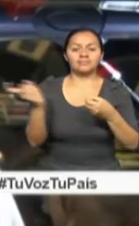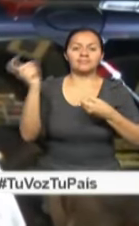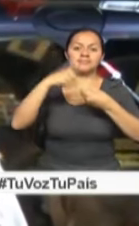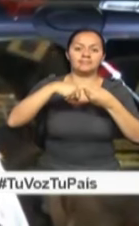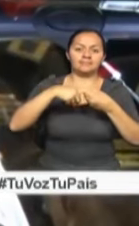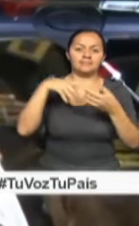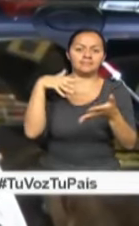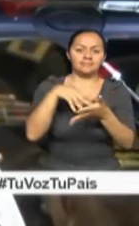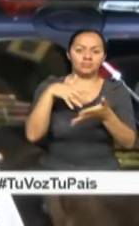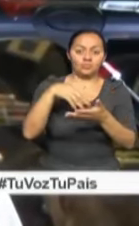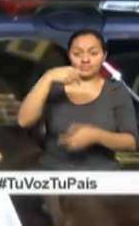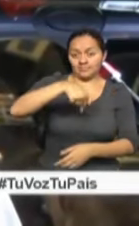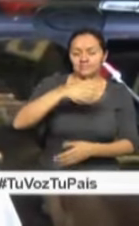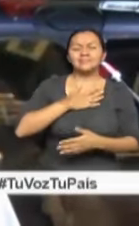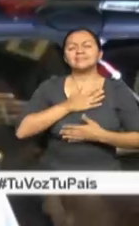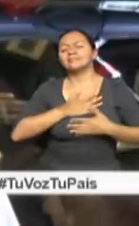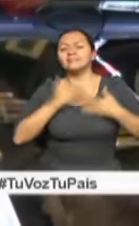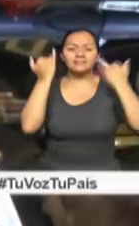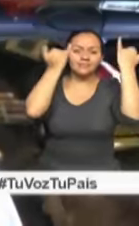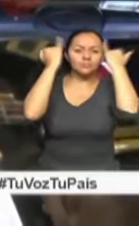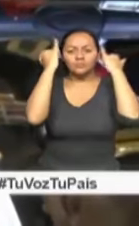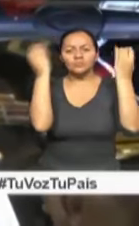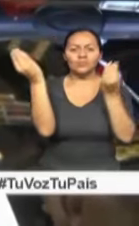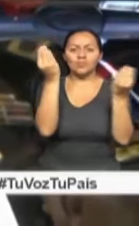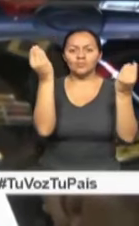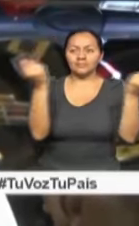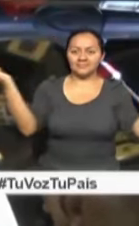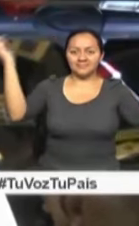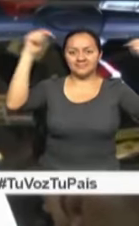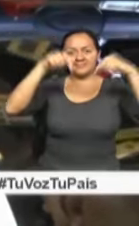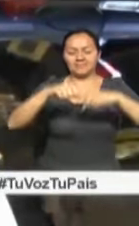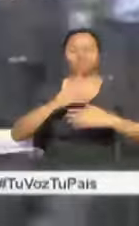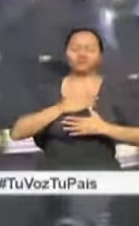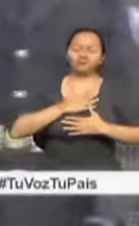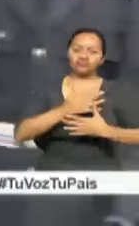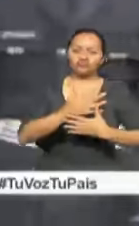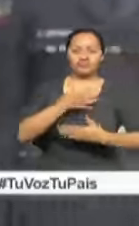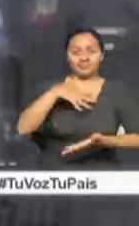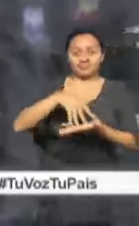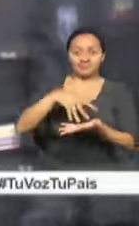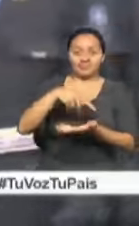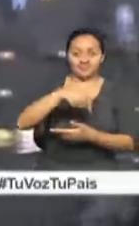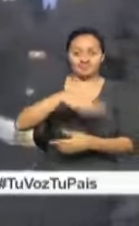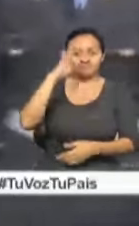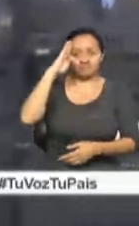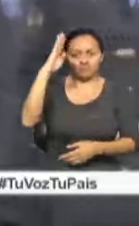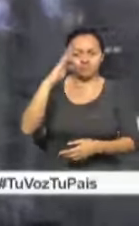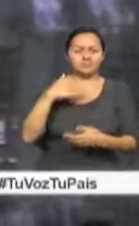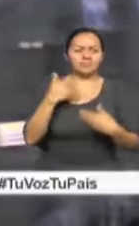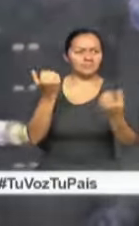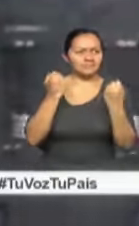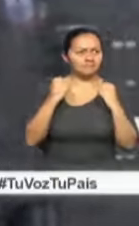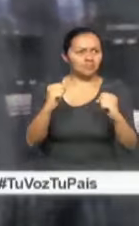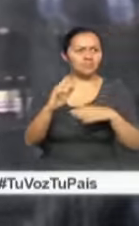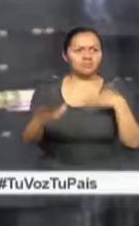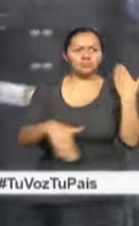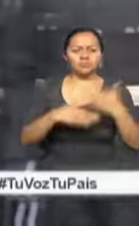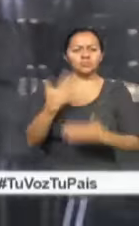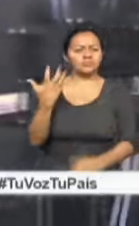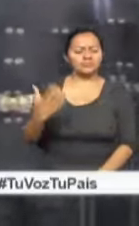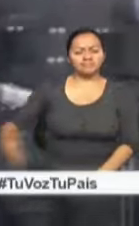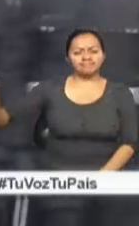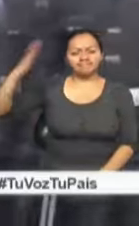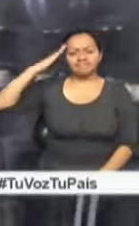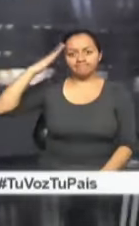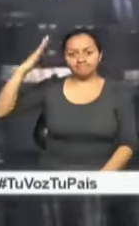alma mater institucional, llenos de júbilo y fervor patriótico, dispuestos a ser los mejores oficiales de